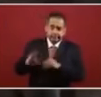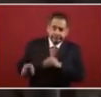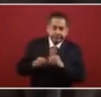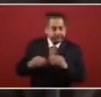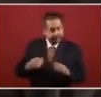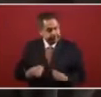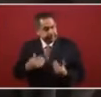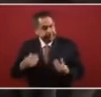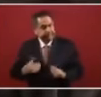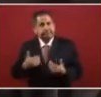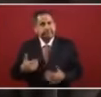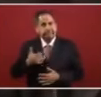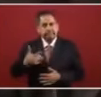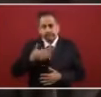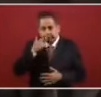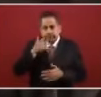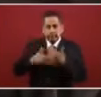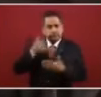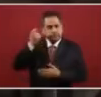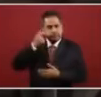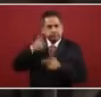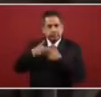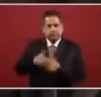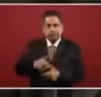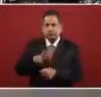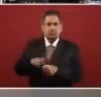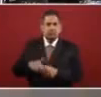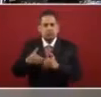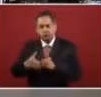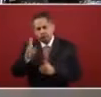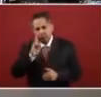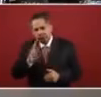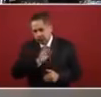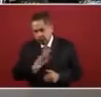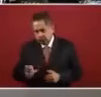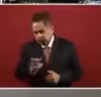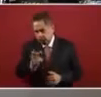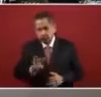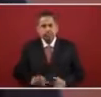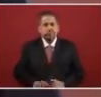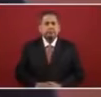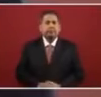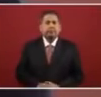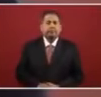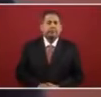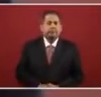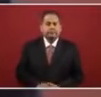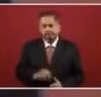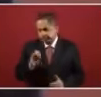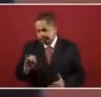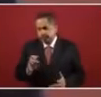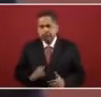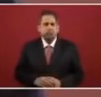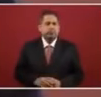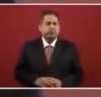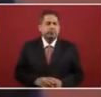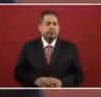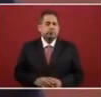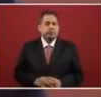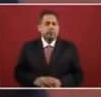esto sirva de aliciente y las becas sigan funcionando de manera normal. ¿Puede hacer esto el gobierno? Sí, mire,